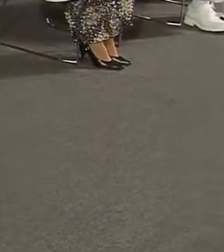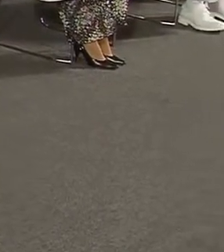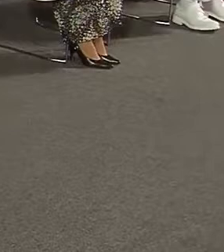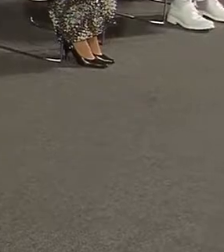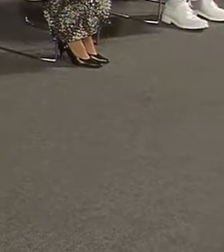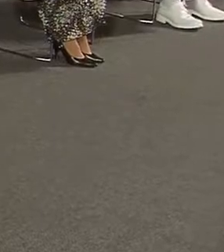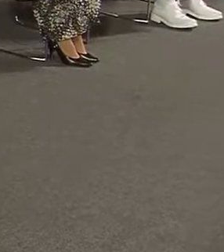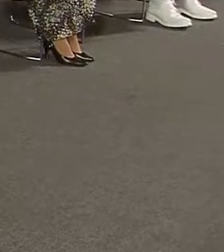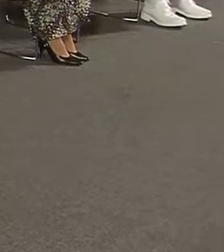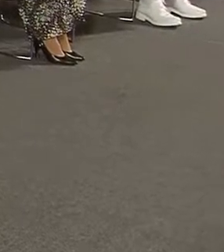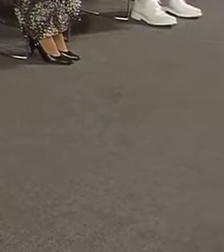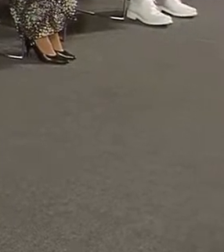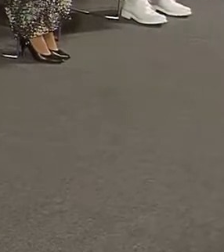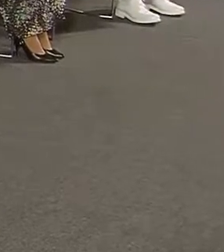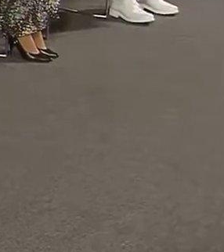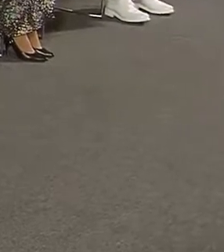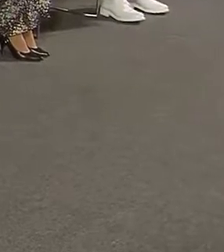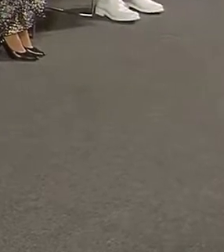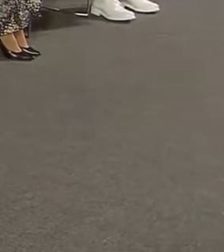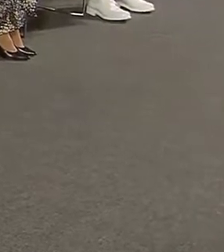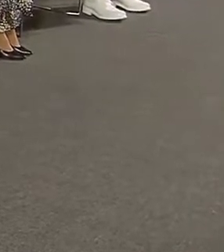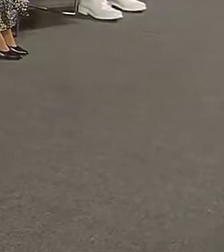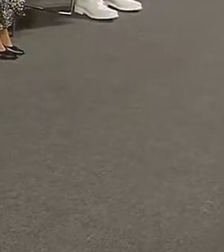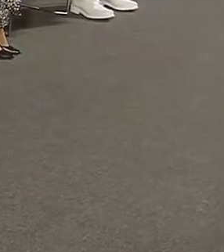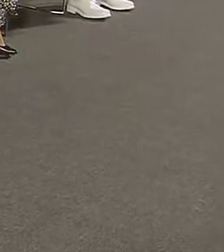Con su permiso, presidente.